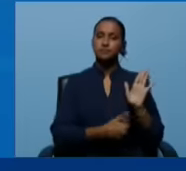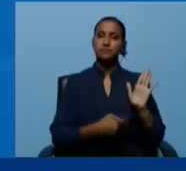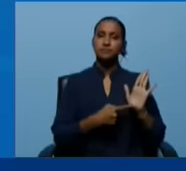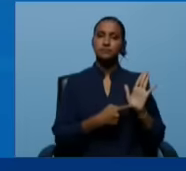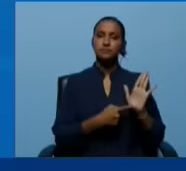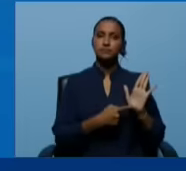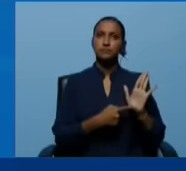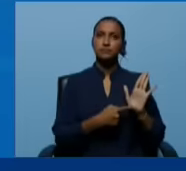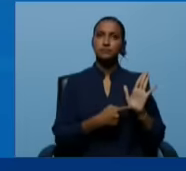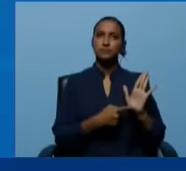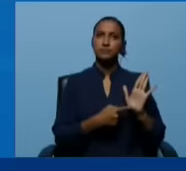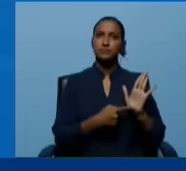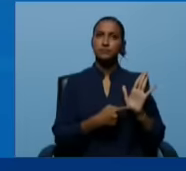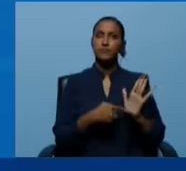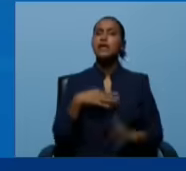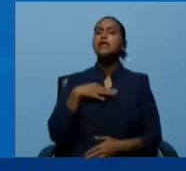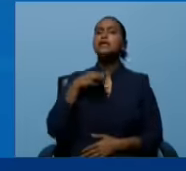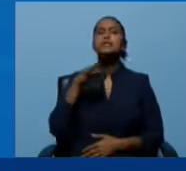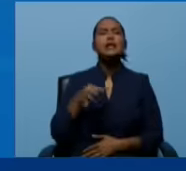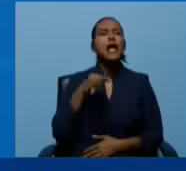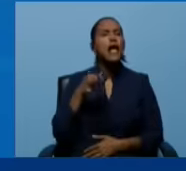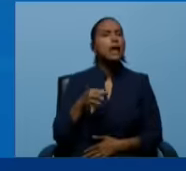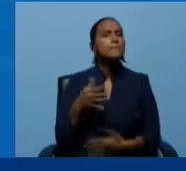Siempre estas reuniones son